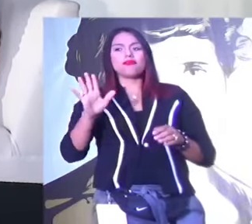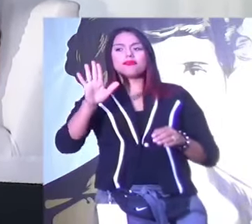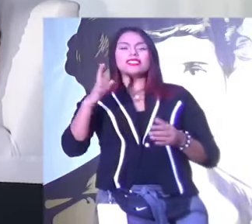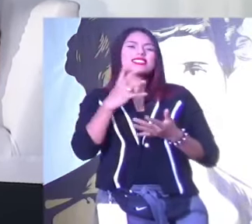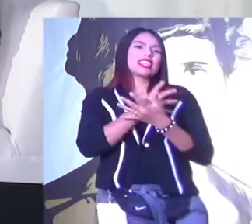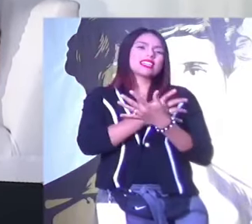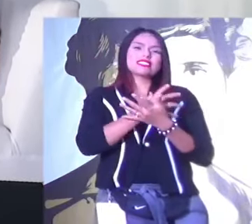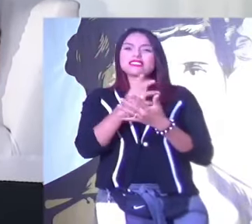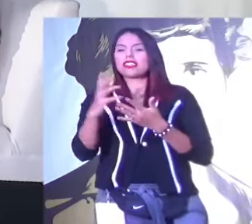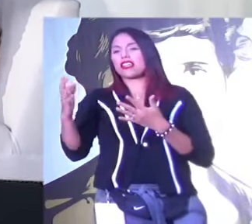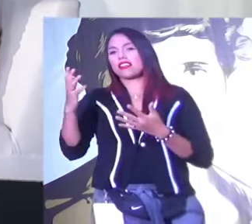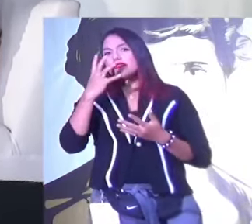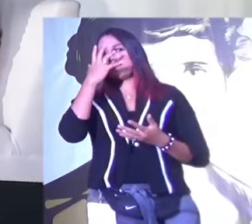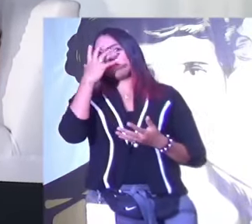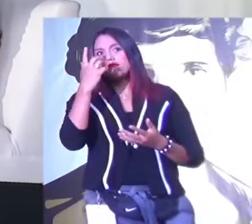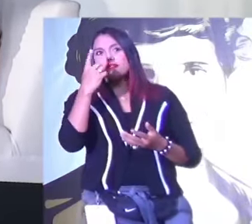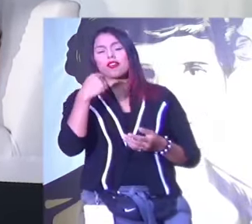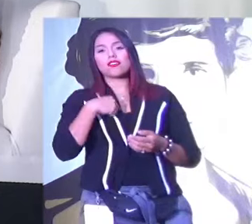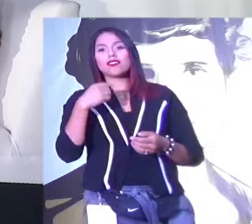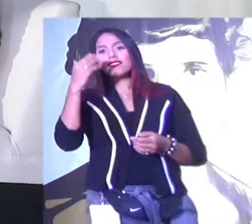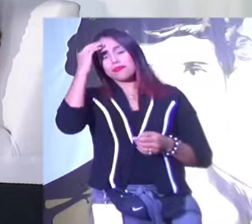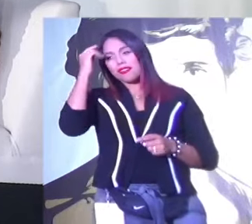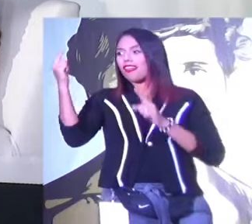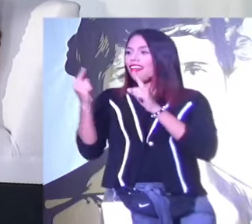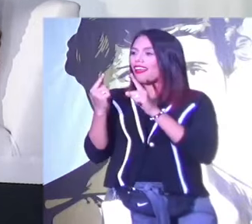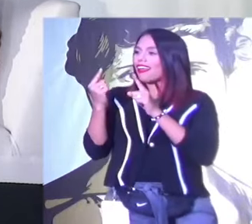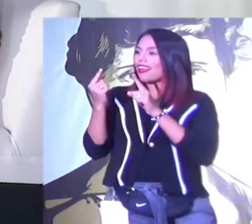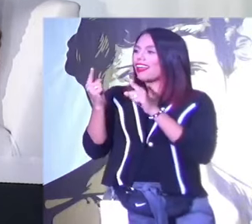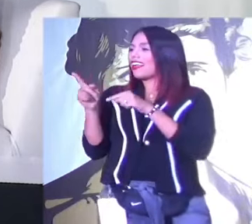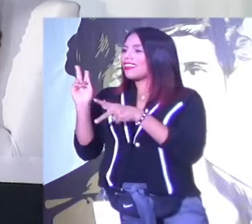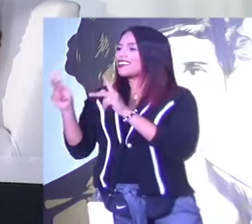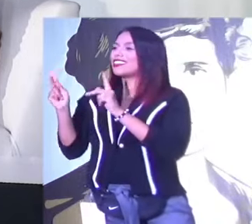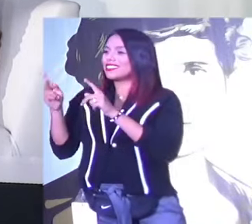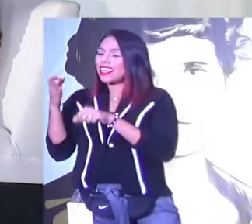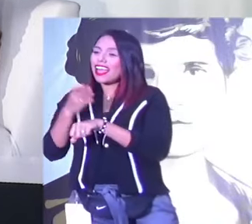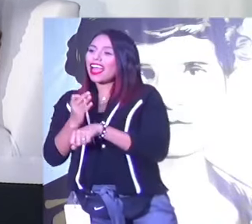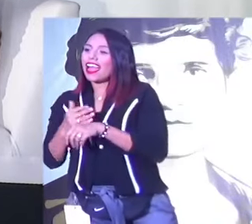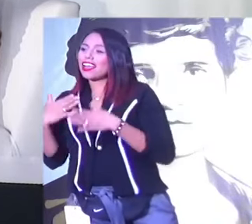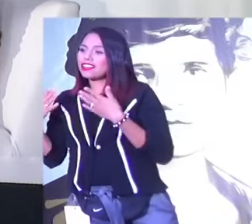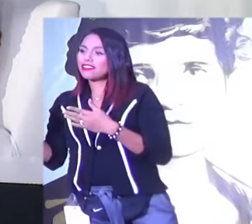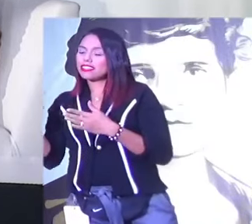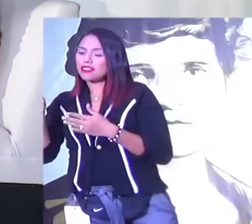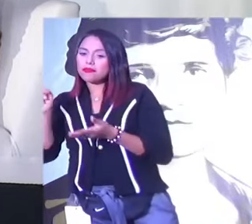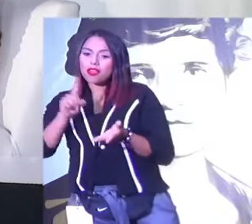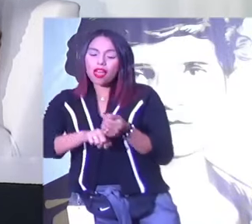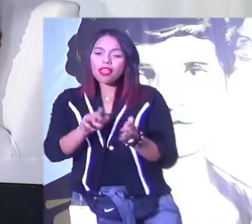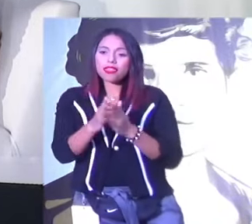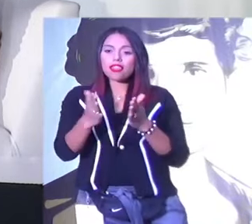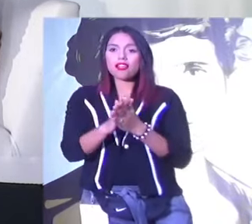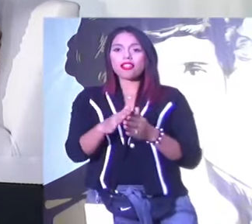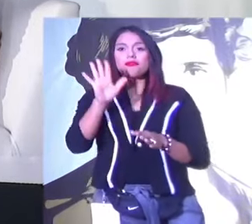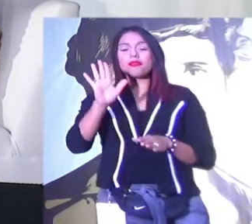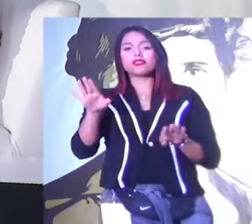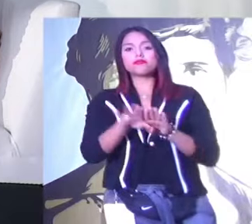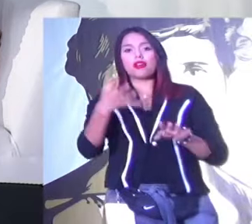espalda. Uno los conoce personalmente y son bien chistosos, pero no logran transmitir ese humor en lo que